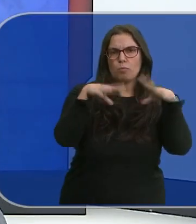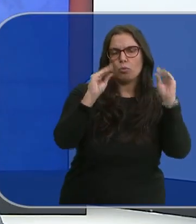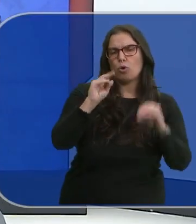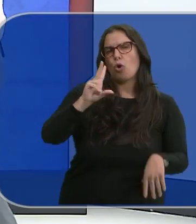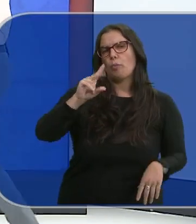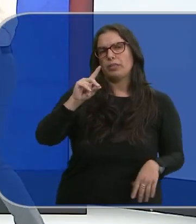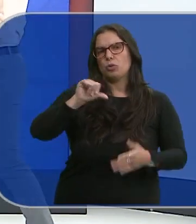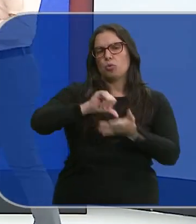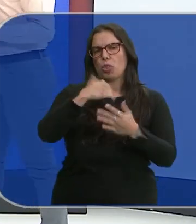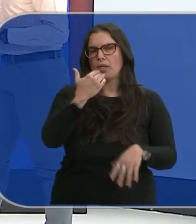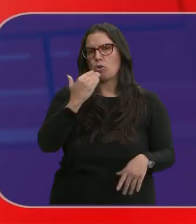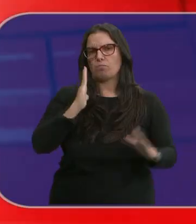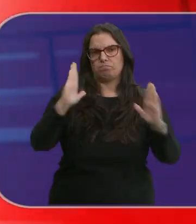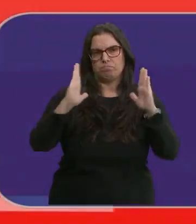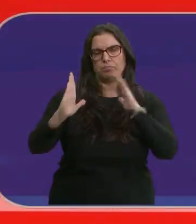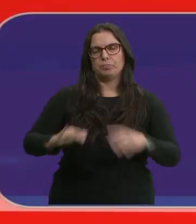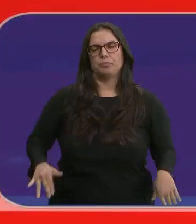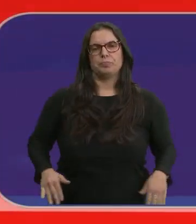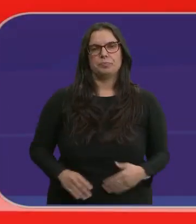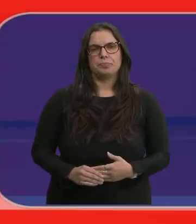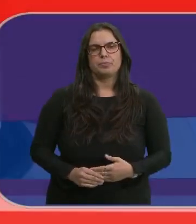y los 21 de la capital zamorana.